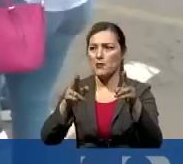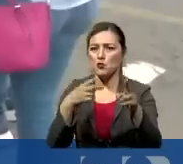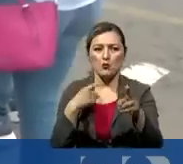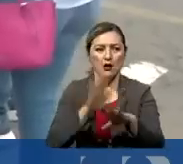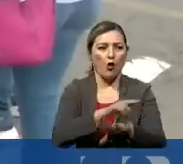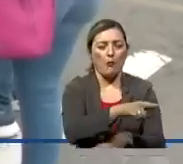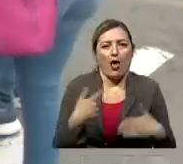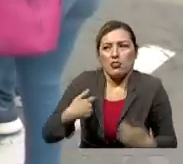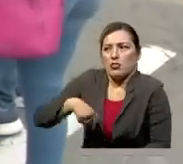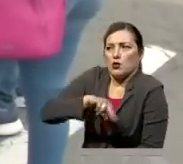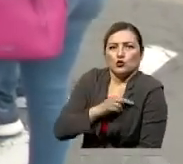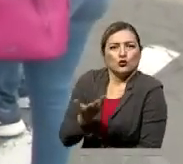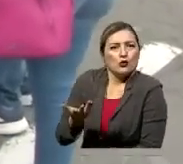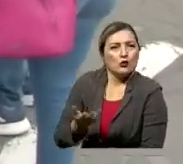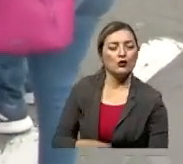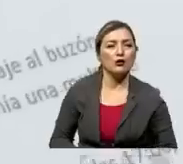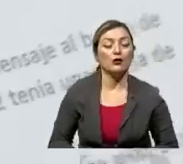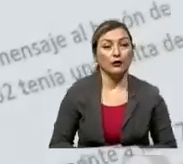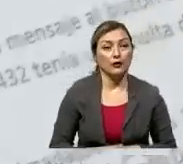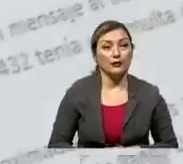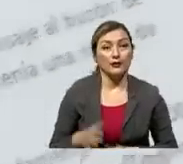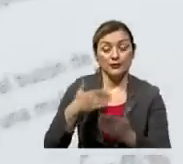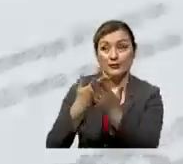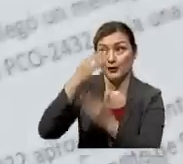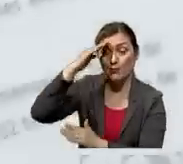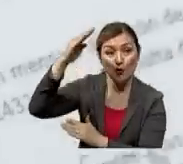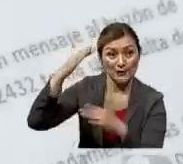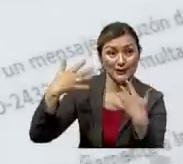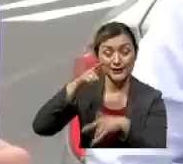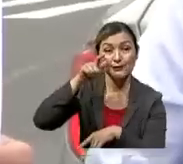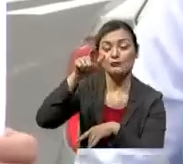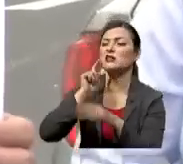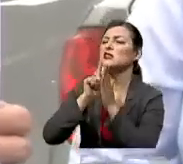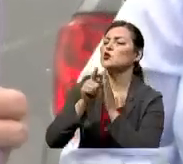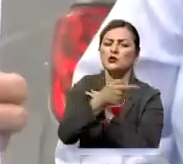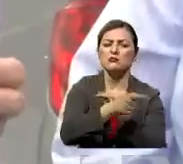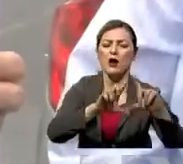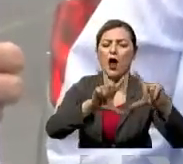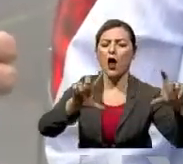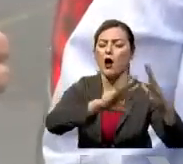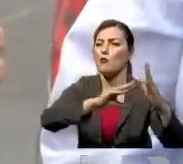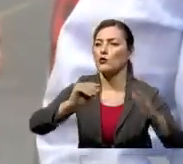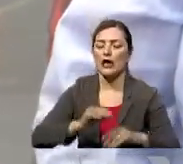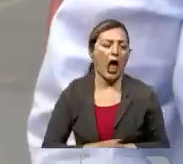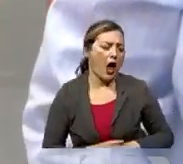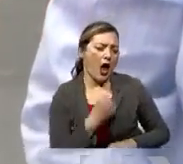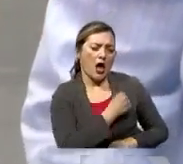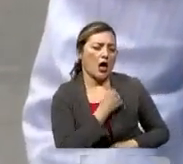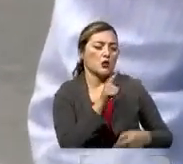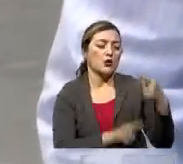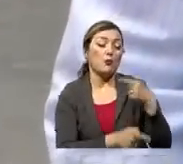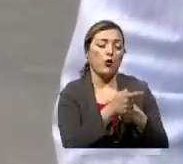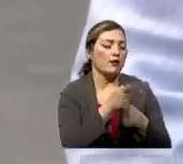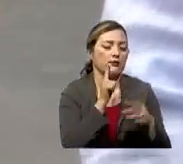placa. Pero lo más grave del caso es que cuando acudieron a la policía y fiscalía, les informaron que no pueden poner la denuncia porque duplicar